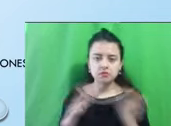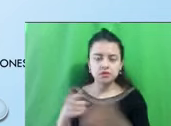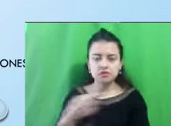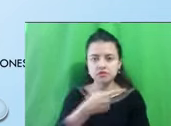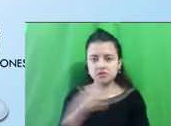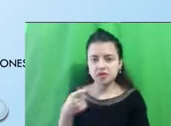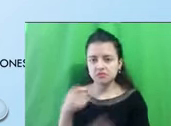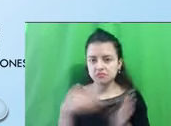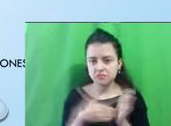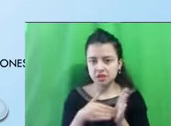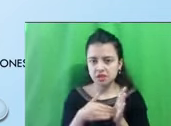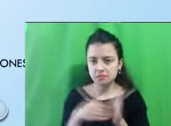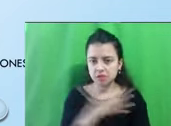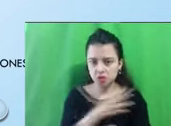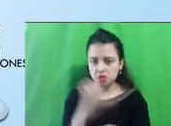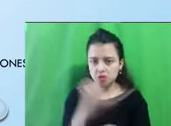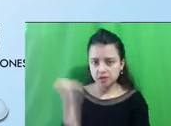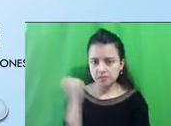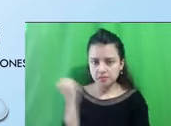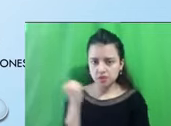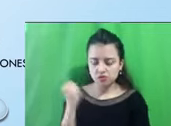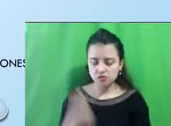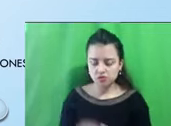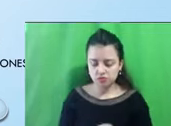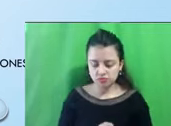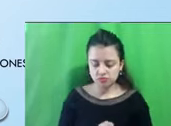que ya tiene los recursos asignados por el COMPES,